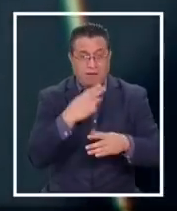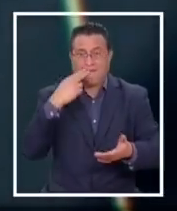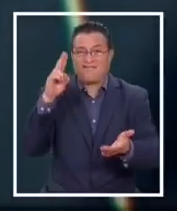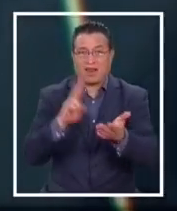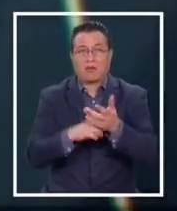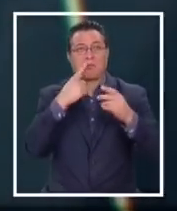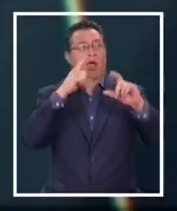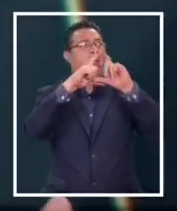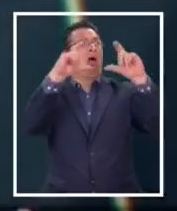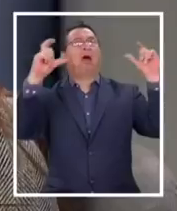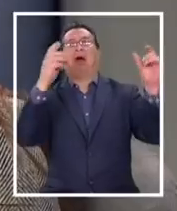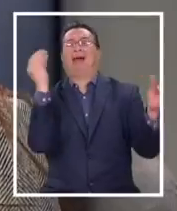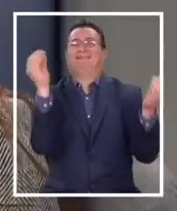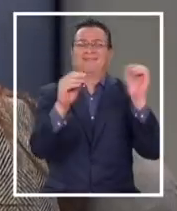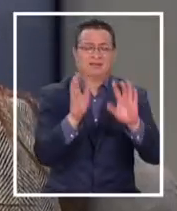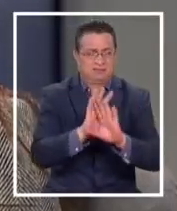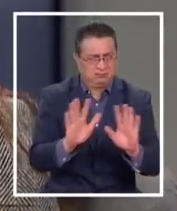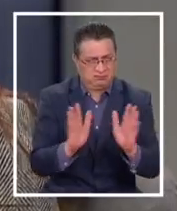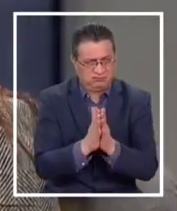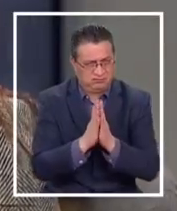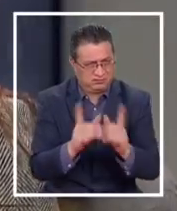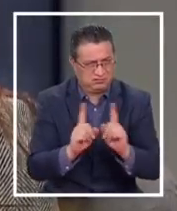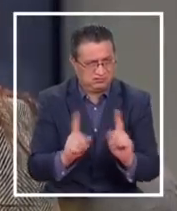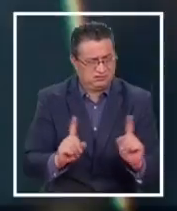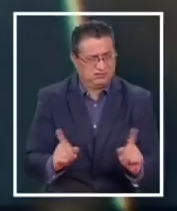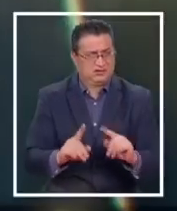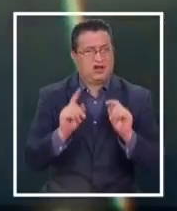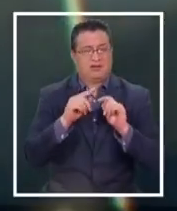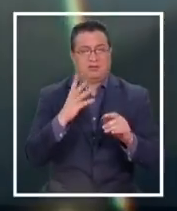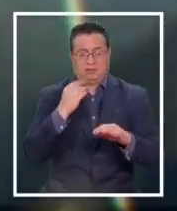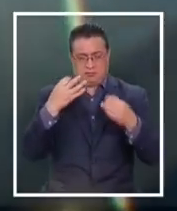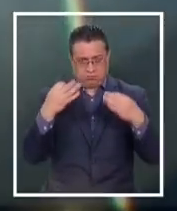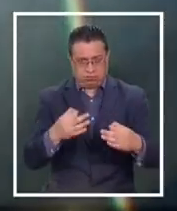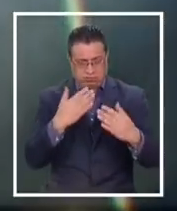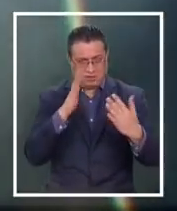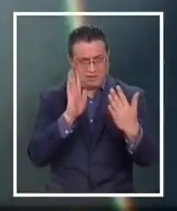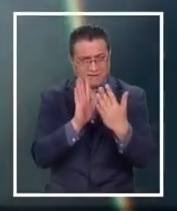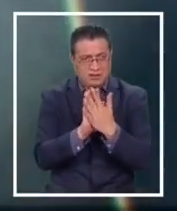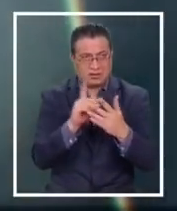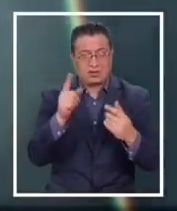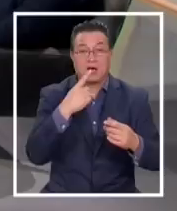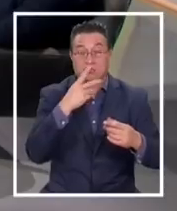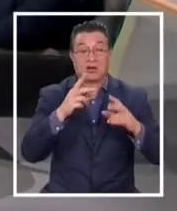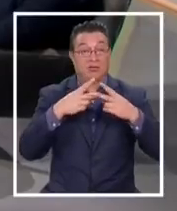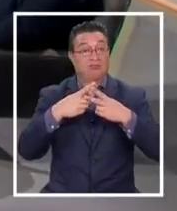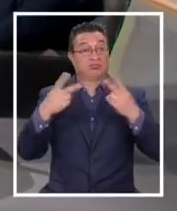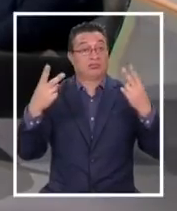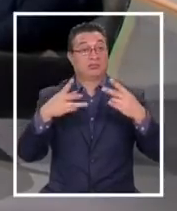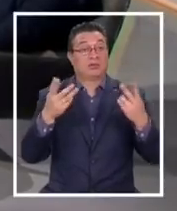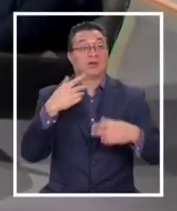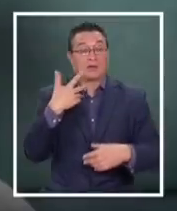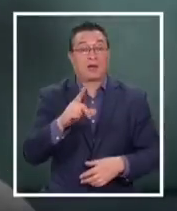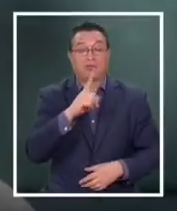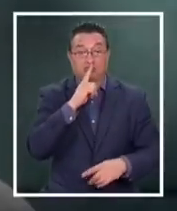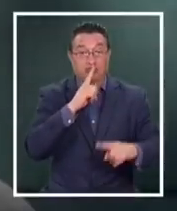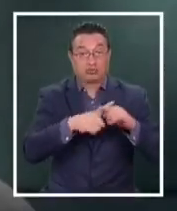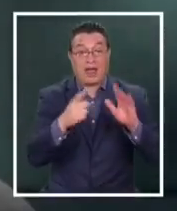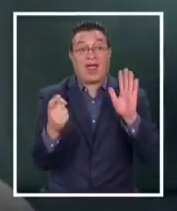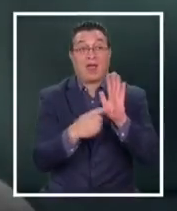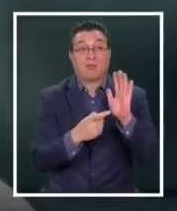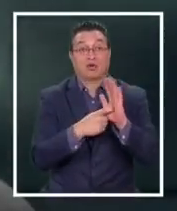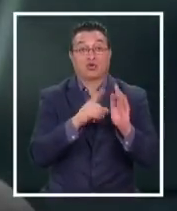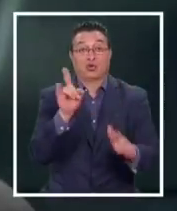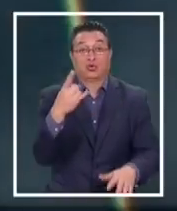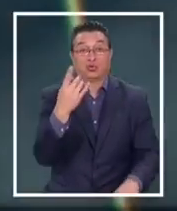con eslóganes. Salgámonos un poquito del cuadrado y afrontemos la. Pero no es eslogan, ya el título del impuesto de los